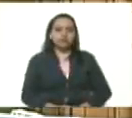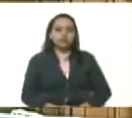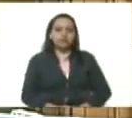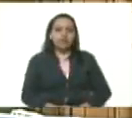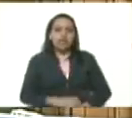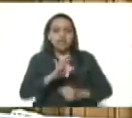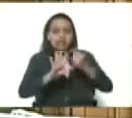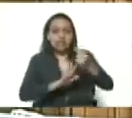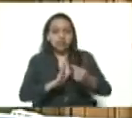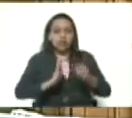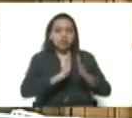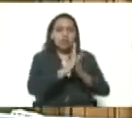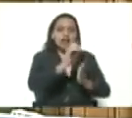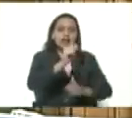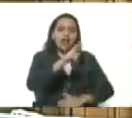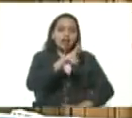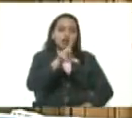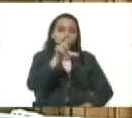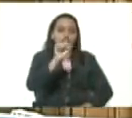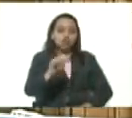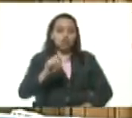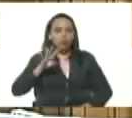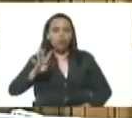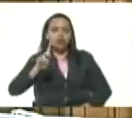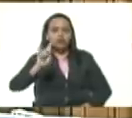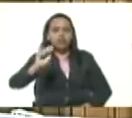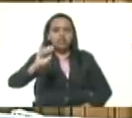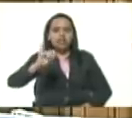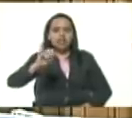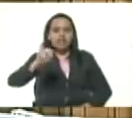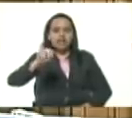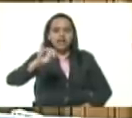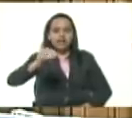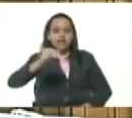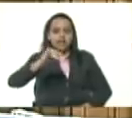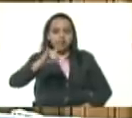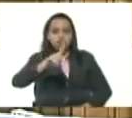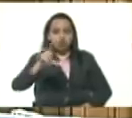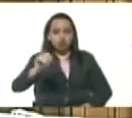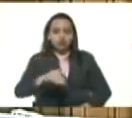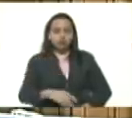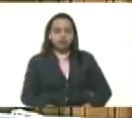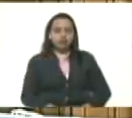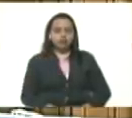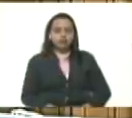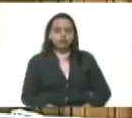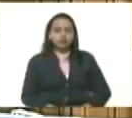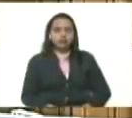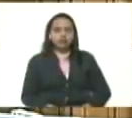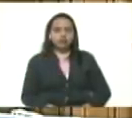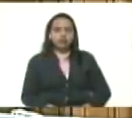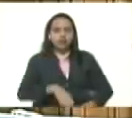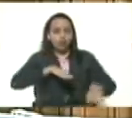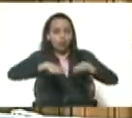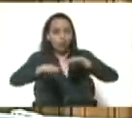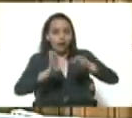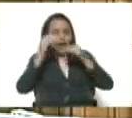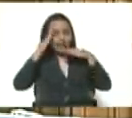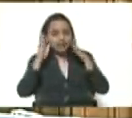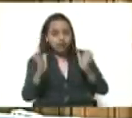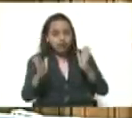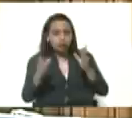5 casos en San Carlos, 4 en Tinaquillo. Atención San Carlos, atención Tinaquillo. Cojedes,